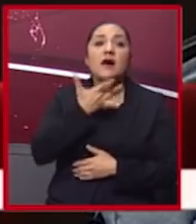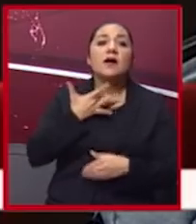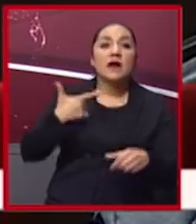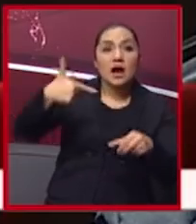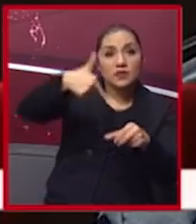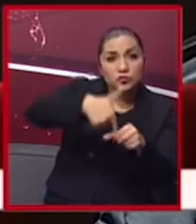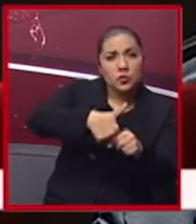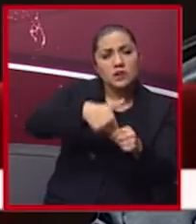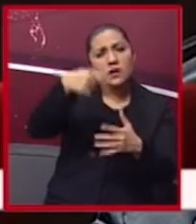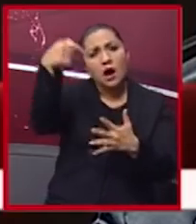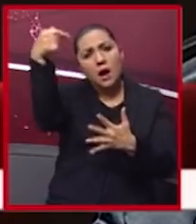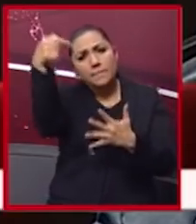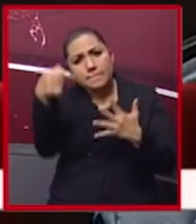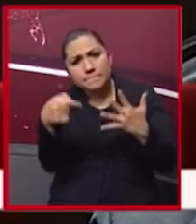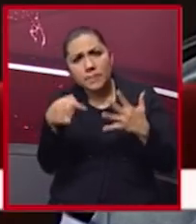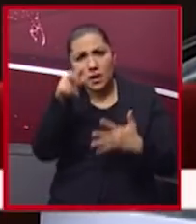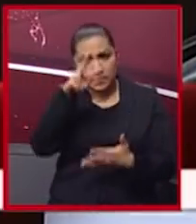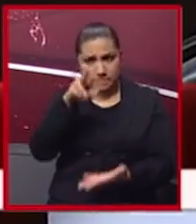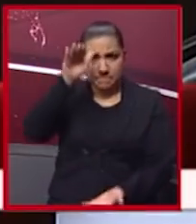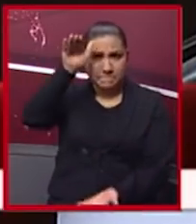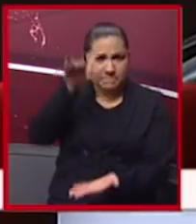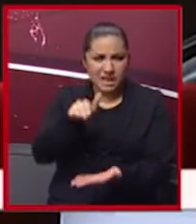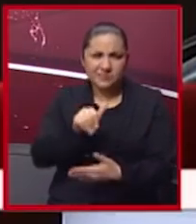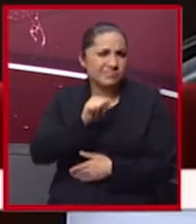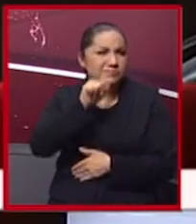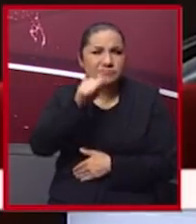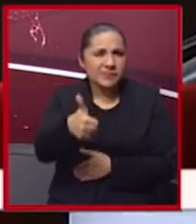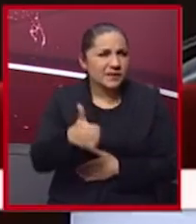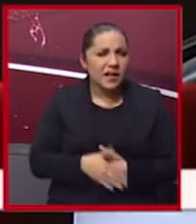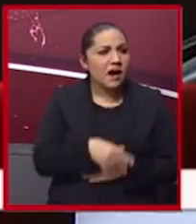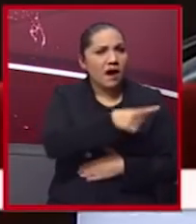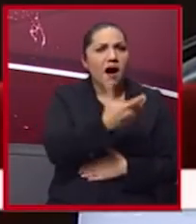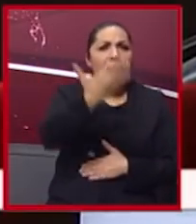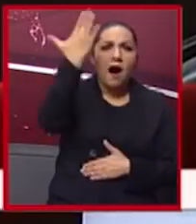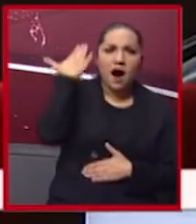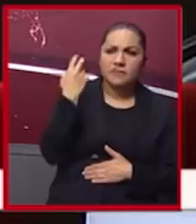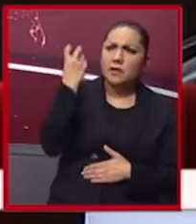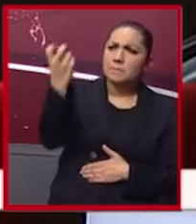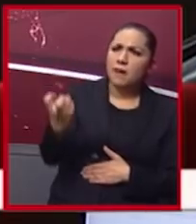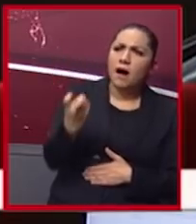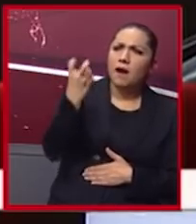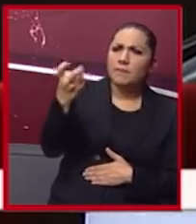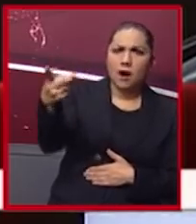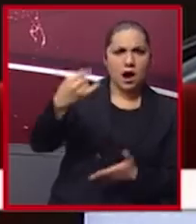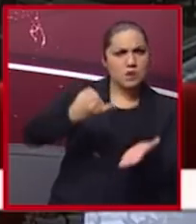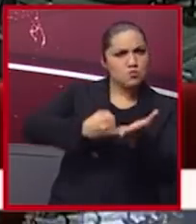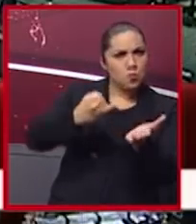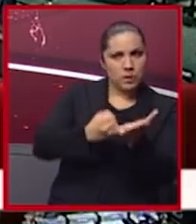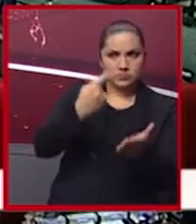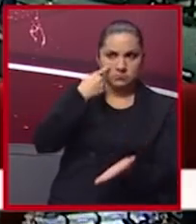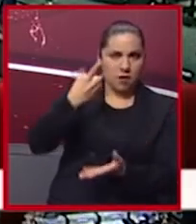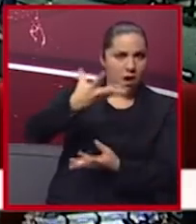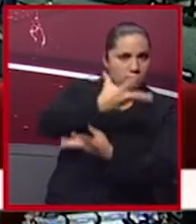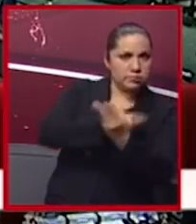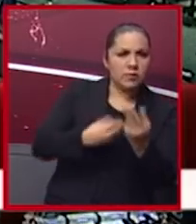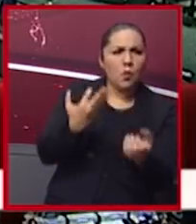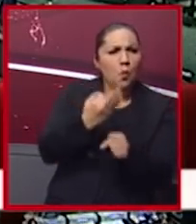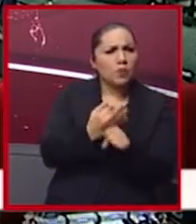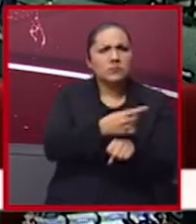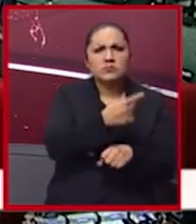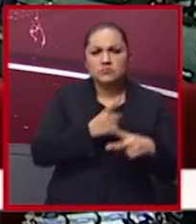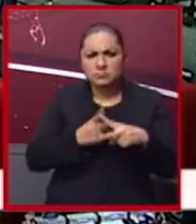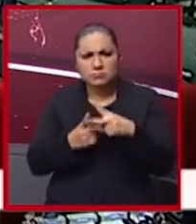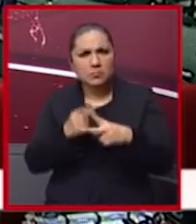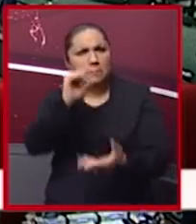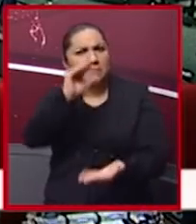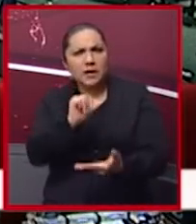la razón a quienes él criticó sobre la importancia que este impuesto tiene en la recaudación. El diputado